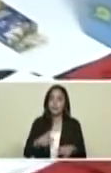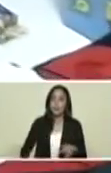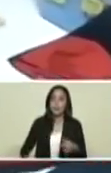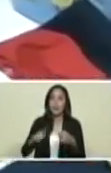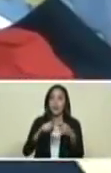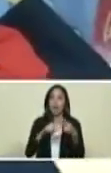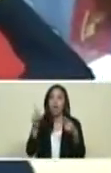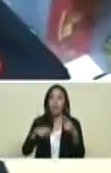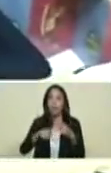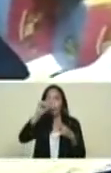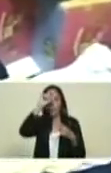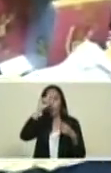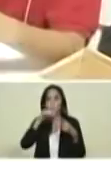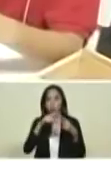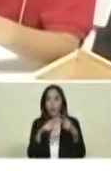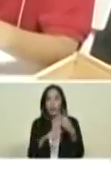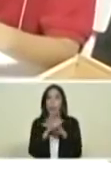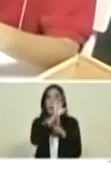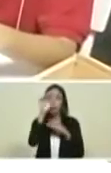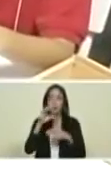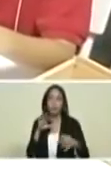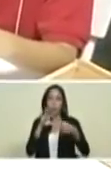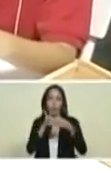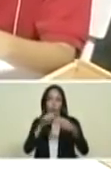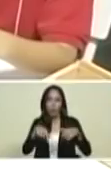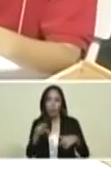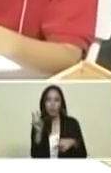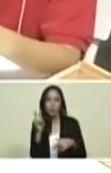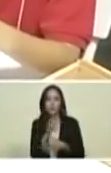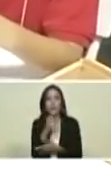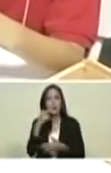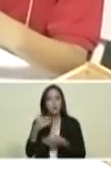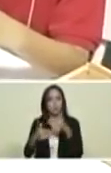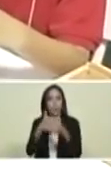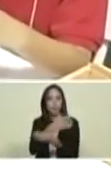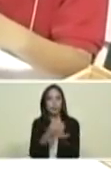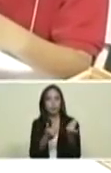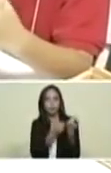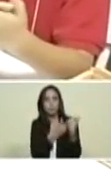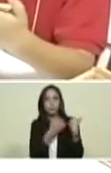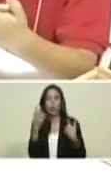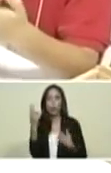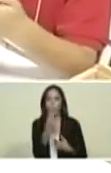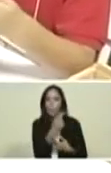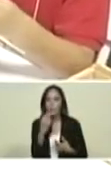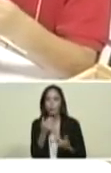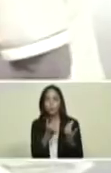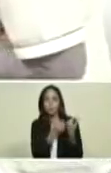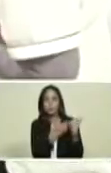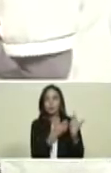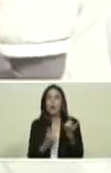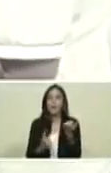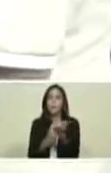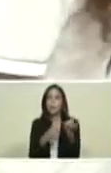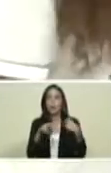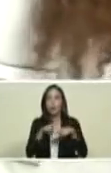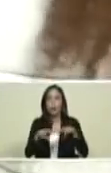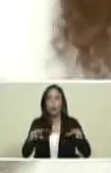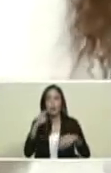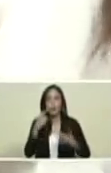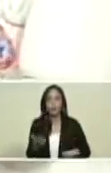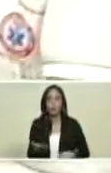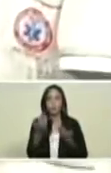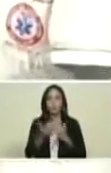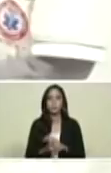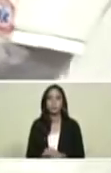Turquía, países hermanos, aliados de Venezuela, estamos cumpliendo con el compromiso suyo con todos los niños y las niñas de la patria.